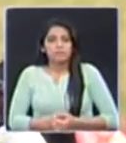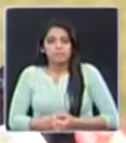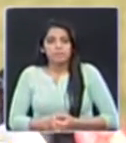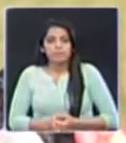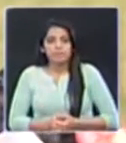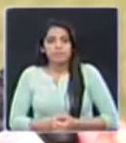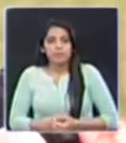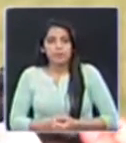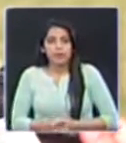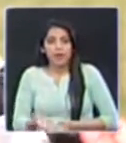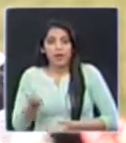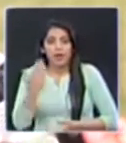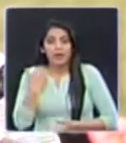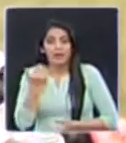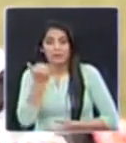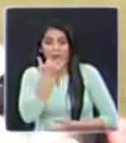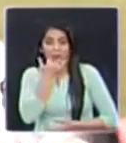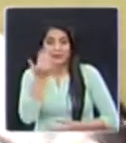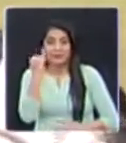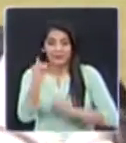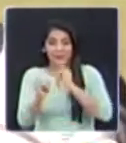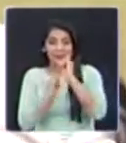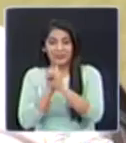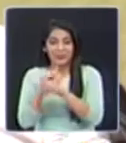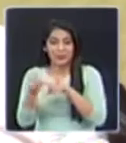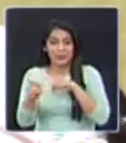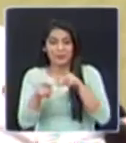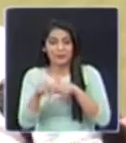Hicimos una muy mala presentación internacionalmente.